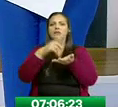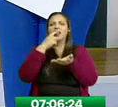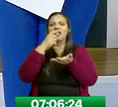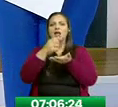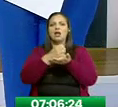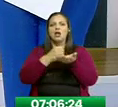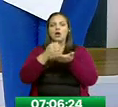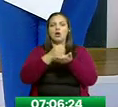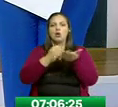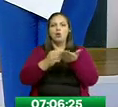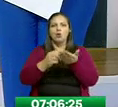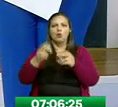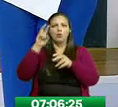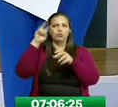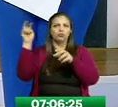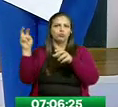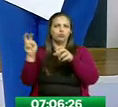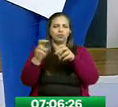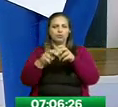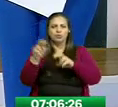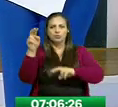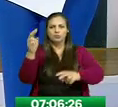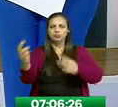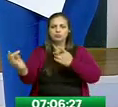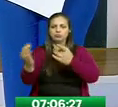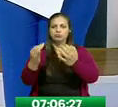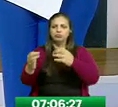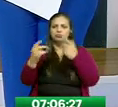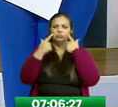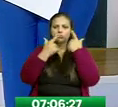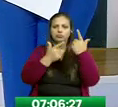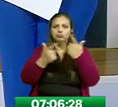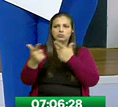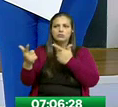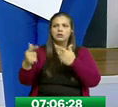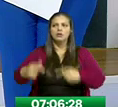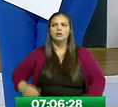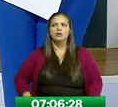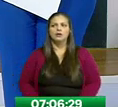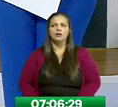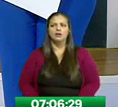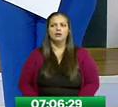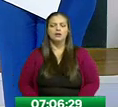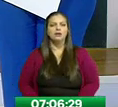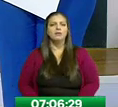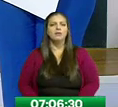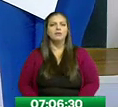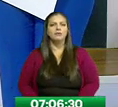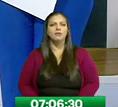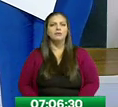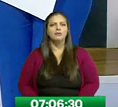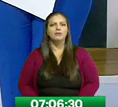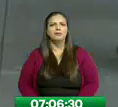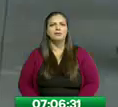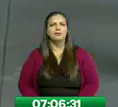de turistas en el cantón Guaquillas y el desembarque de tripulantes en el puerto marítimo de Machala.